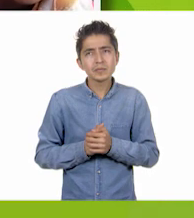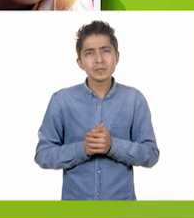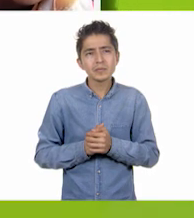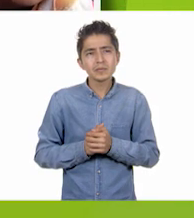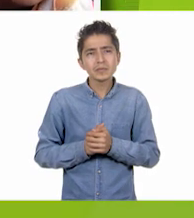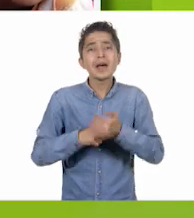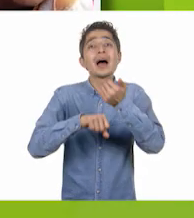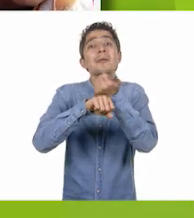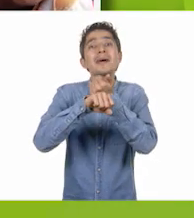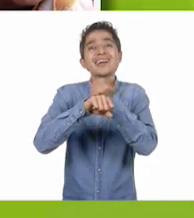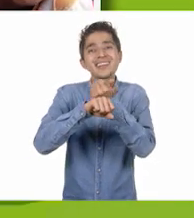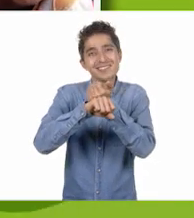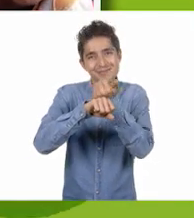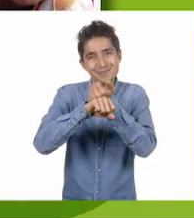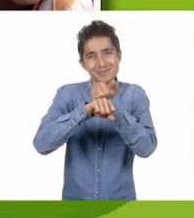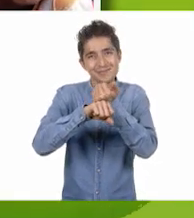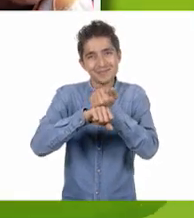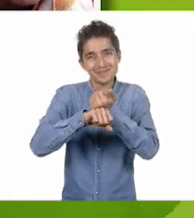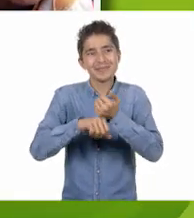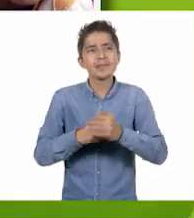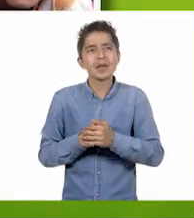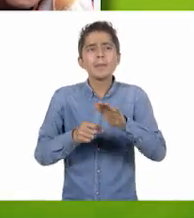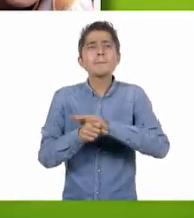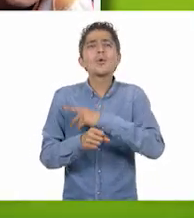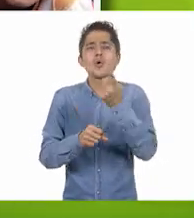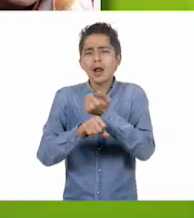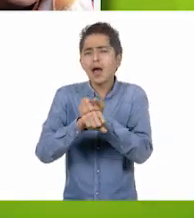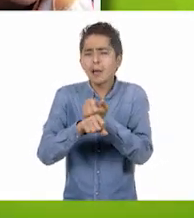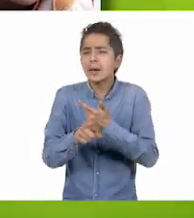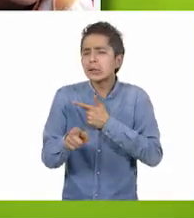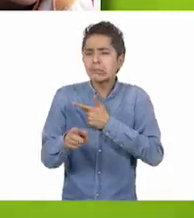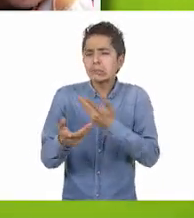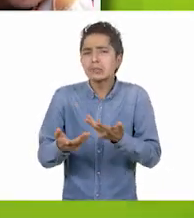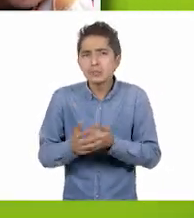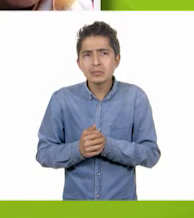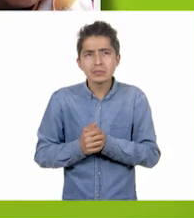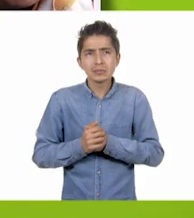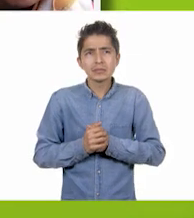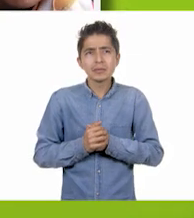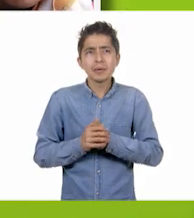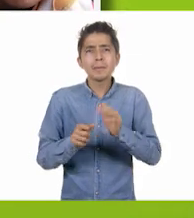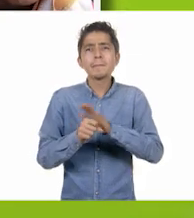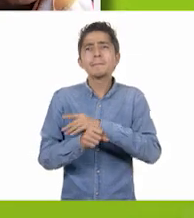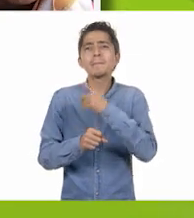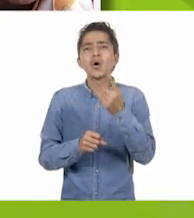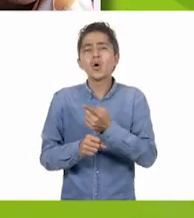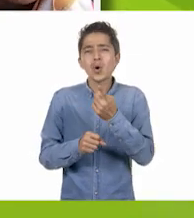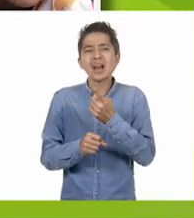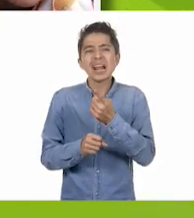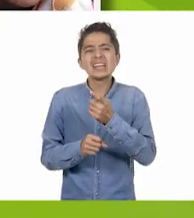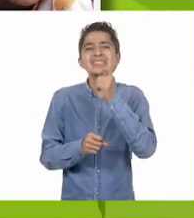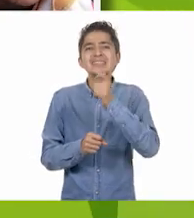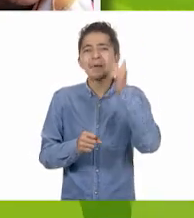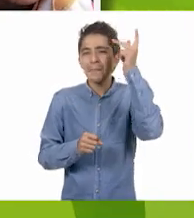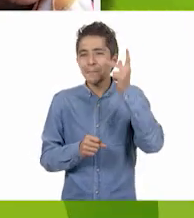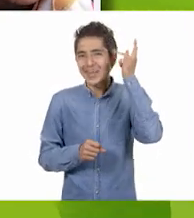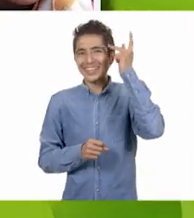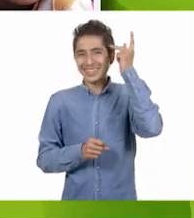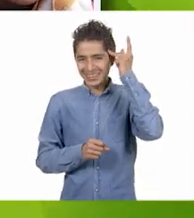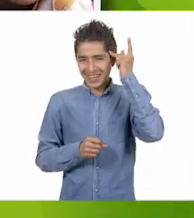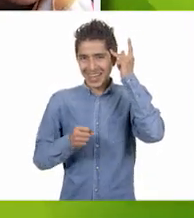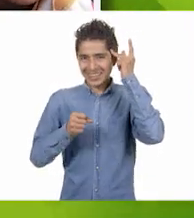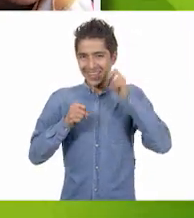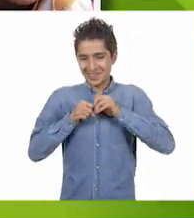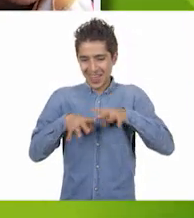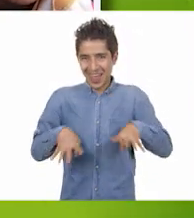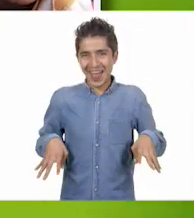Está amarillo. Amarillo. ¿Y por qué te gusta el amarillo? Porque es de una princesa.